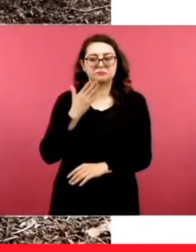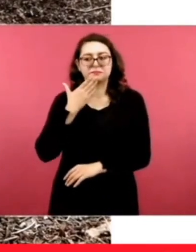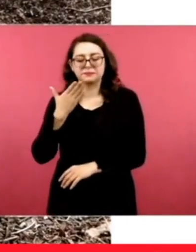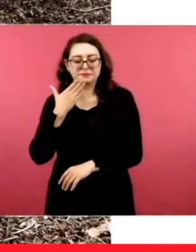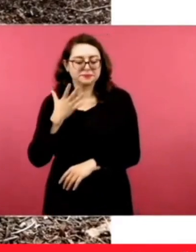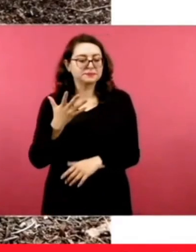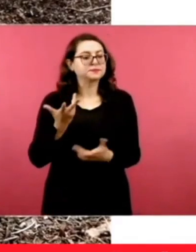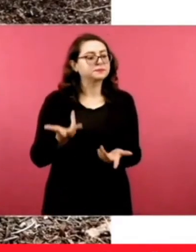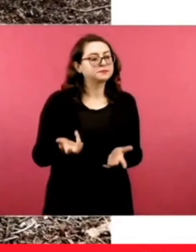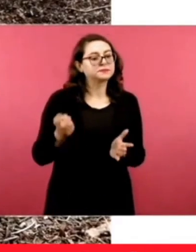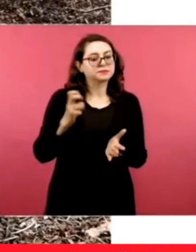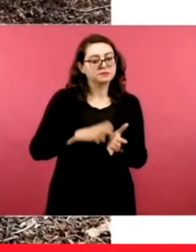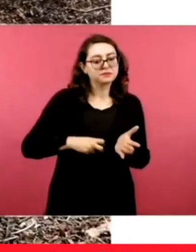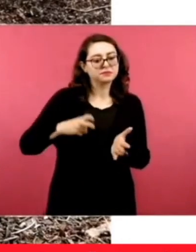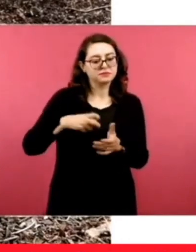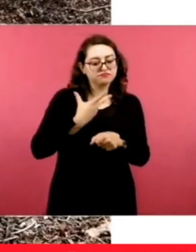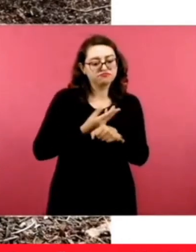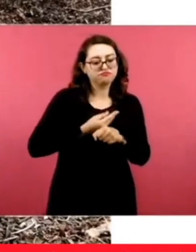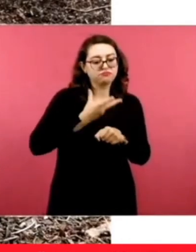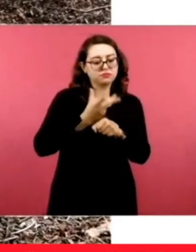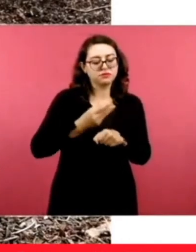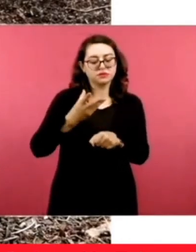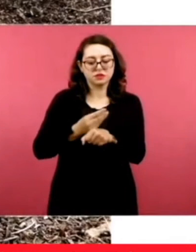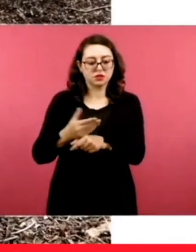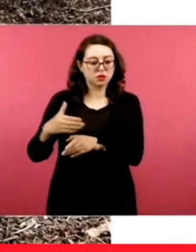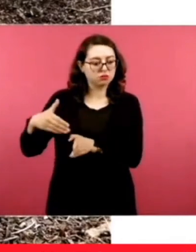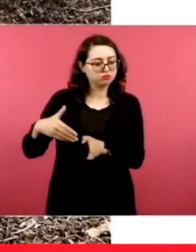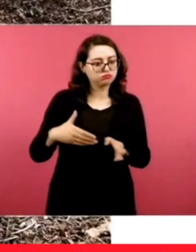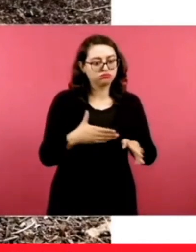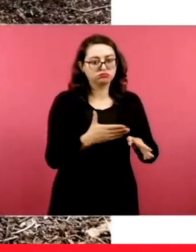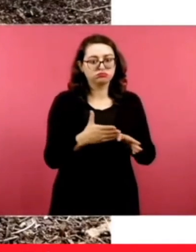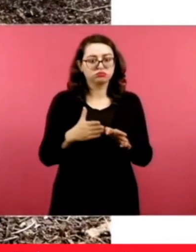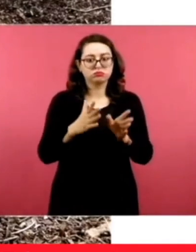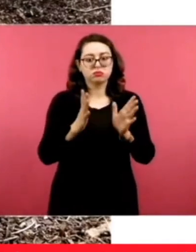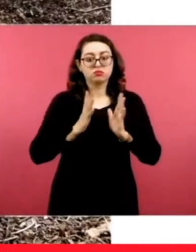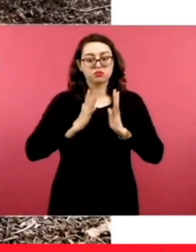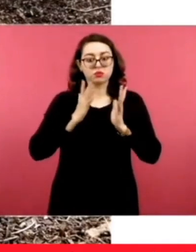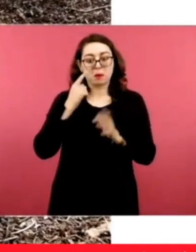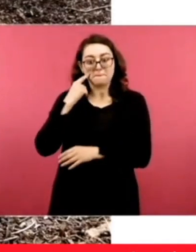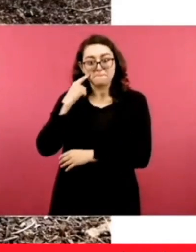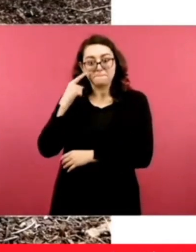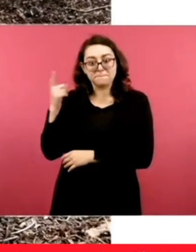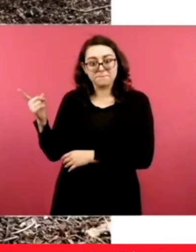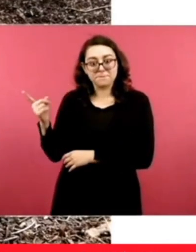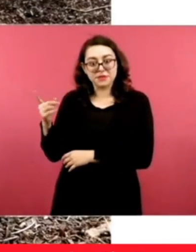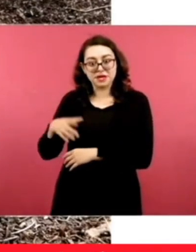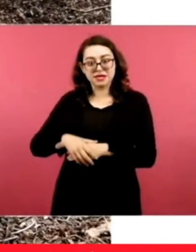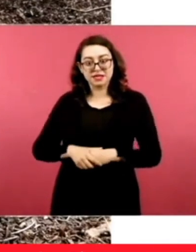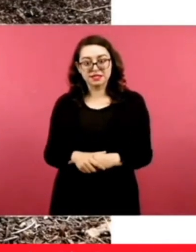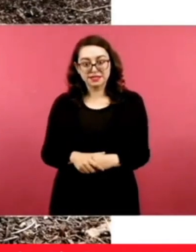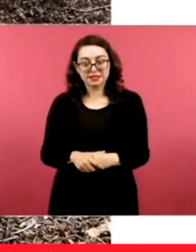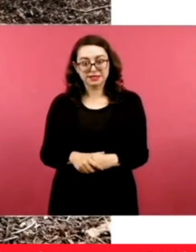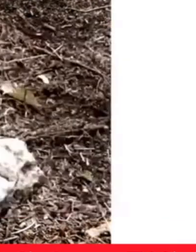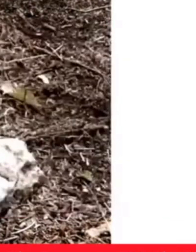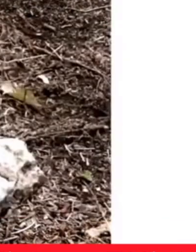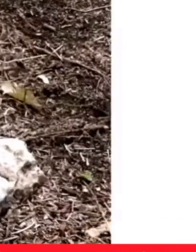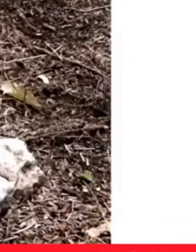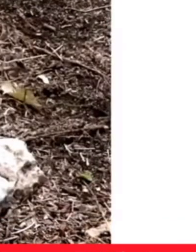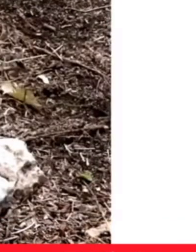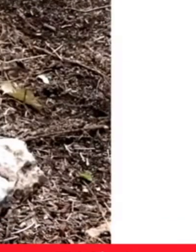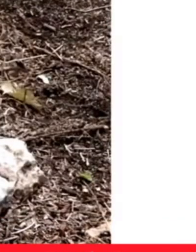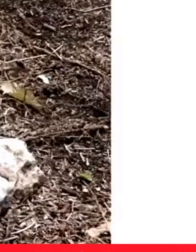alternativo, siempre en las dificultades hay oportunidades. Encontramos esta interesante pieza que